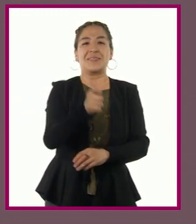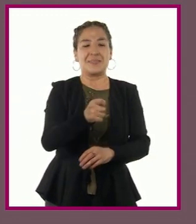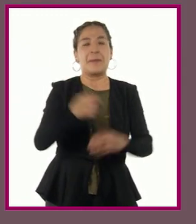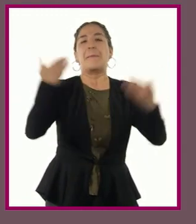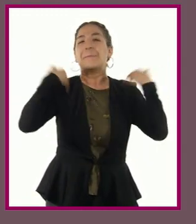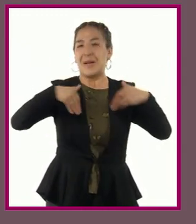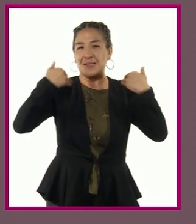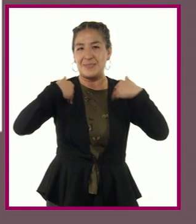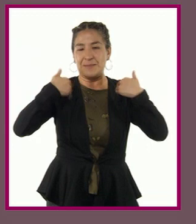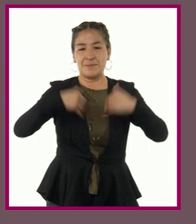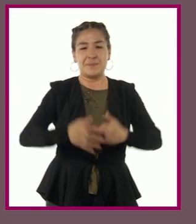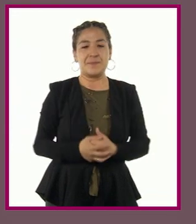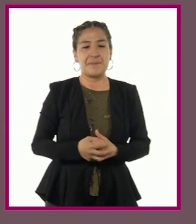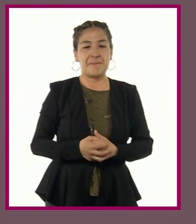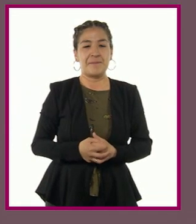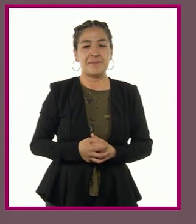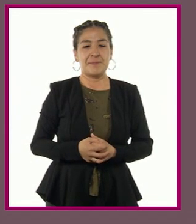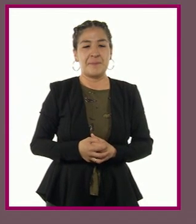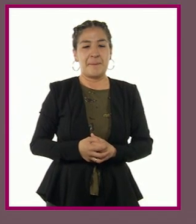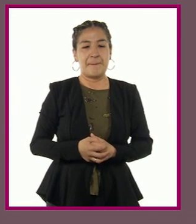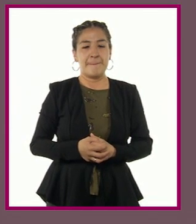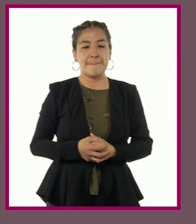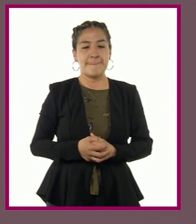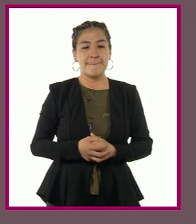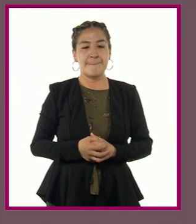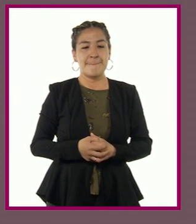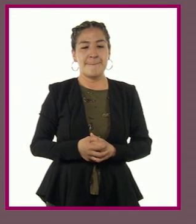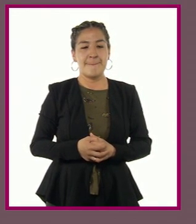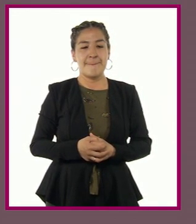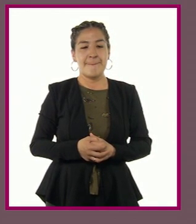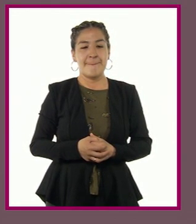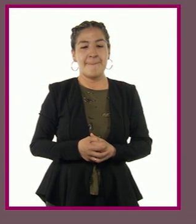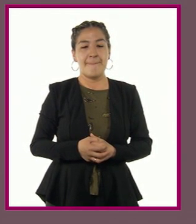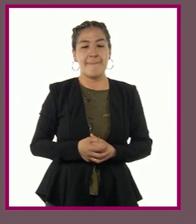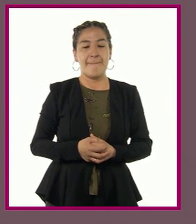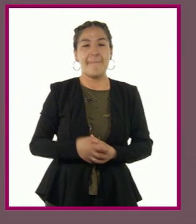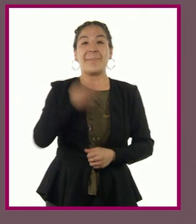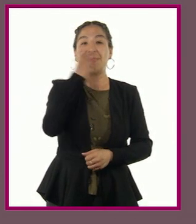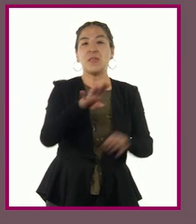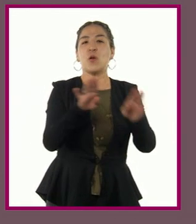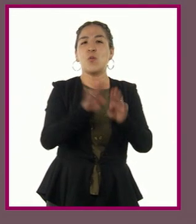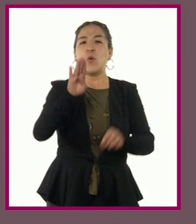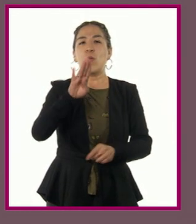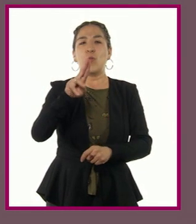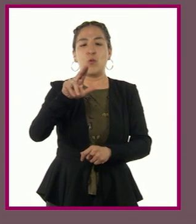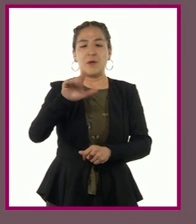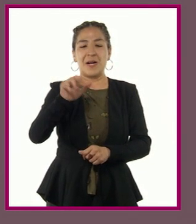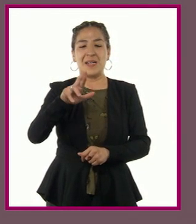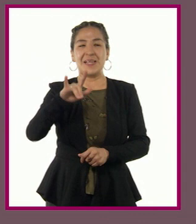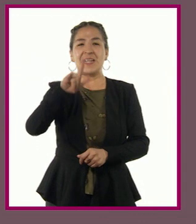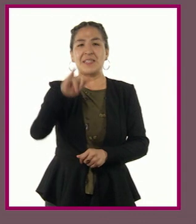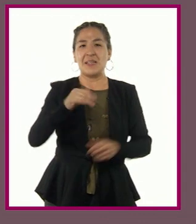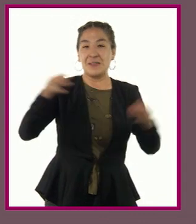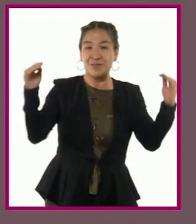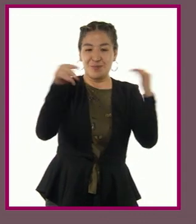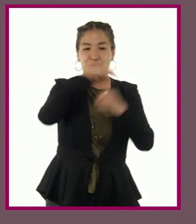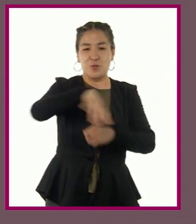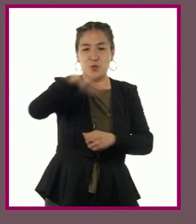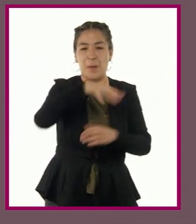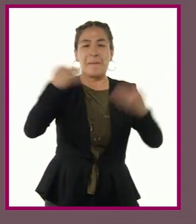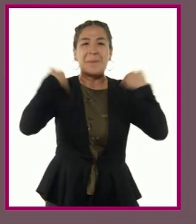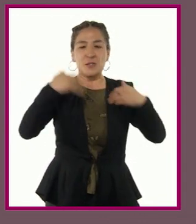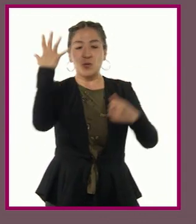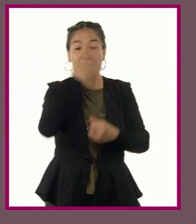paseo. El Paseo de Bucareli fue creado por órdenes del virrey Antonio María de Bucareli